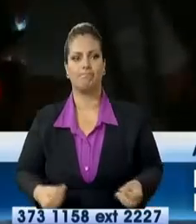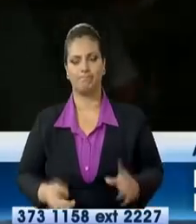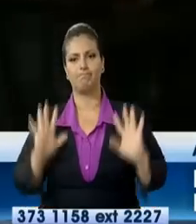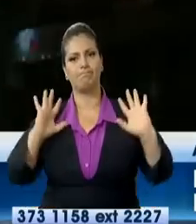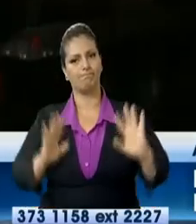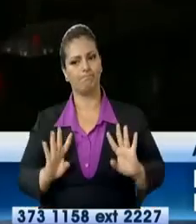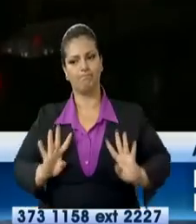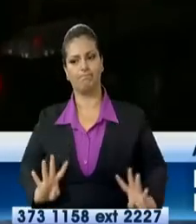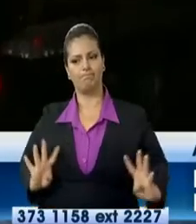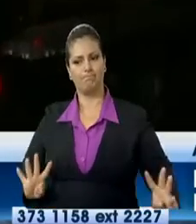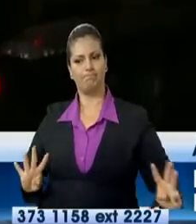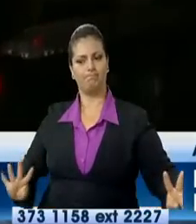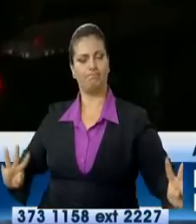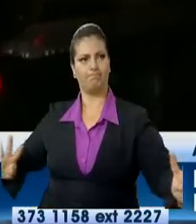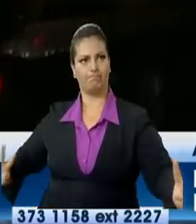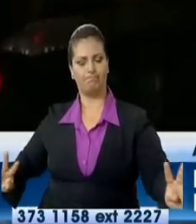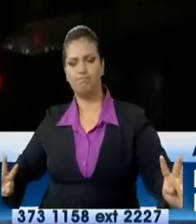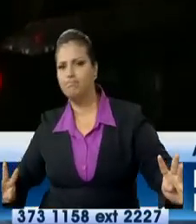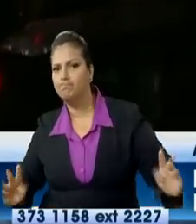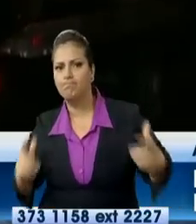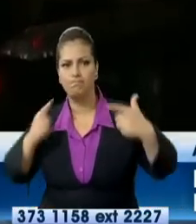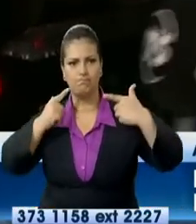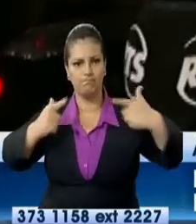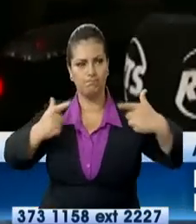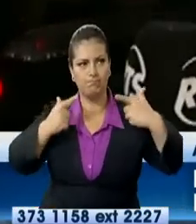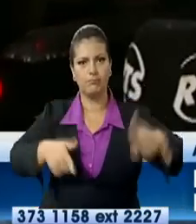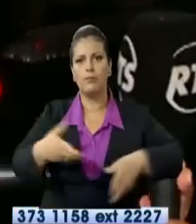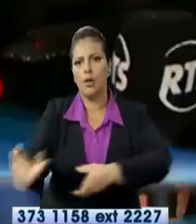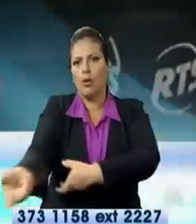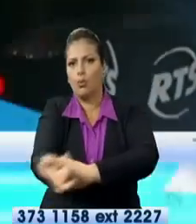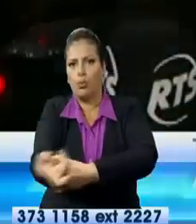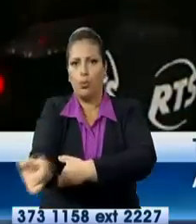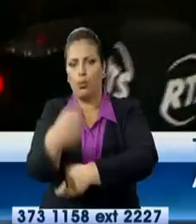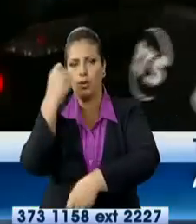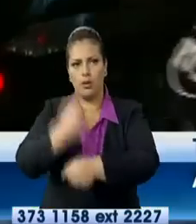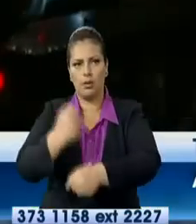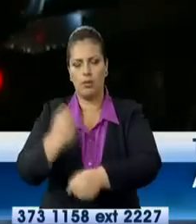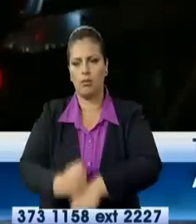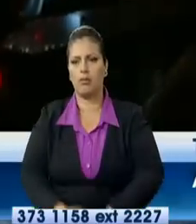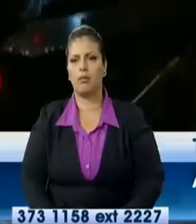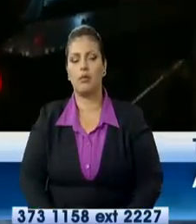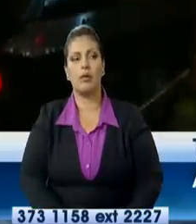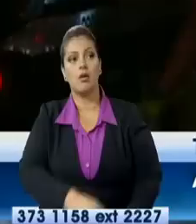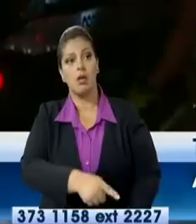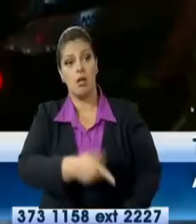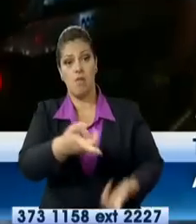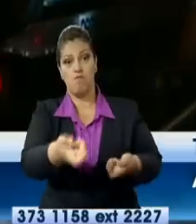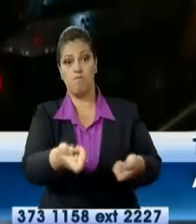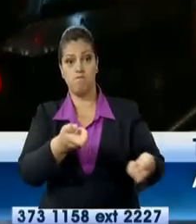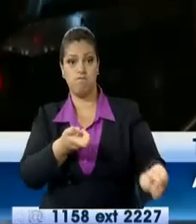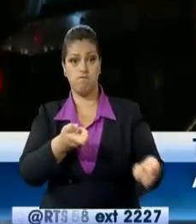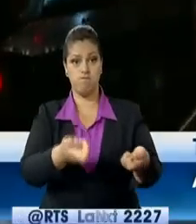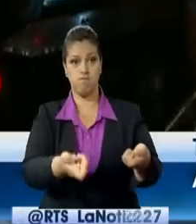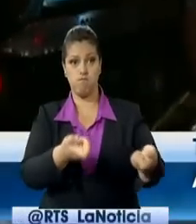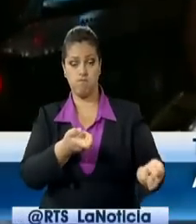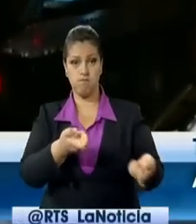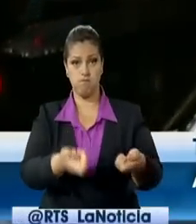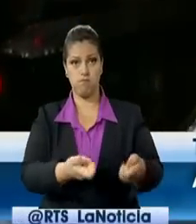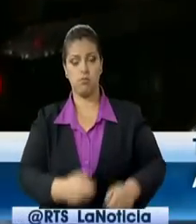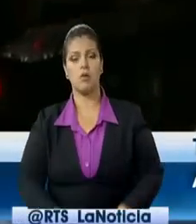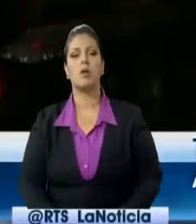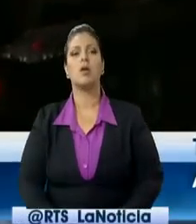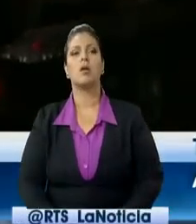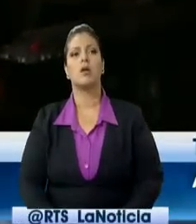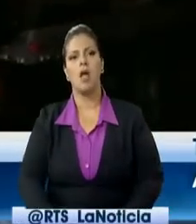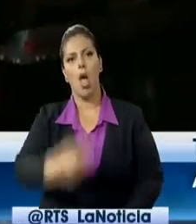pueda trabajar lo que es cuerpo de bombeo y retirar los vehículos. ¿Qué pasó con el conductor y el tráiler? El conductor se lo llevó al hospital ya que también